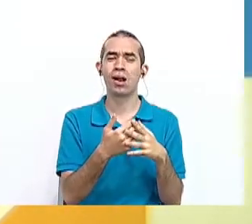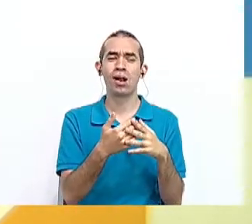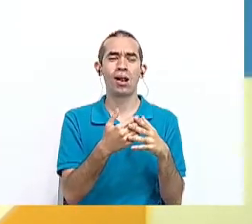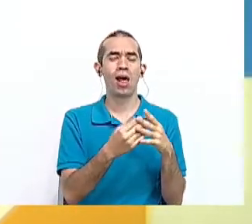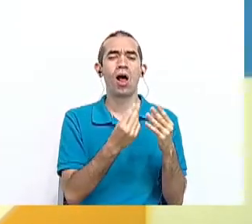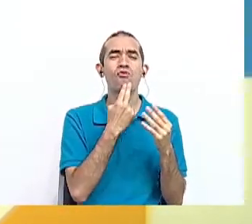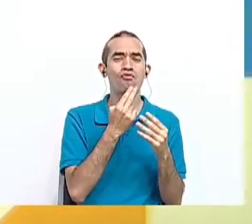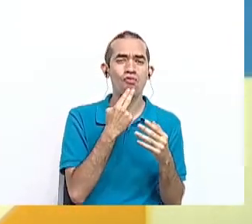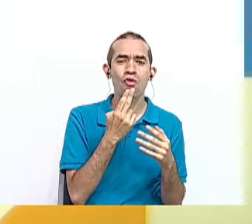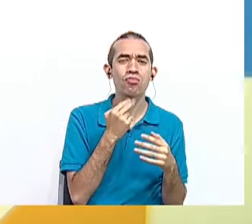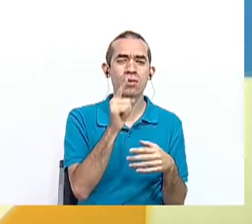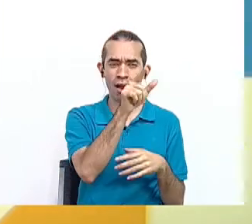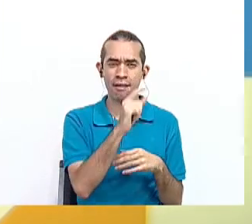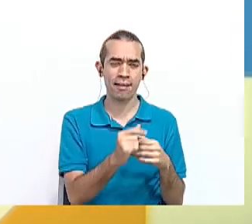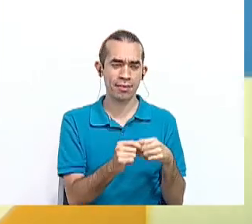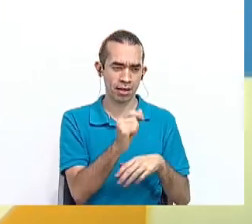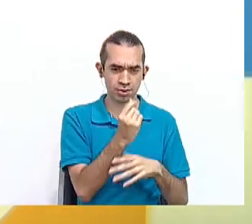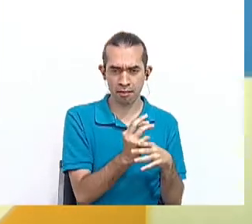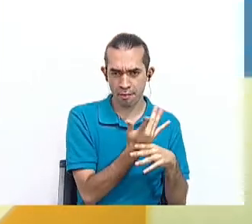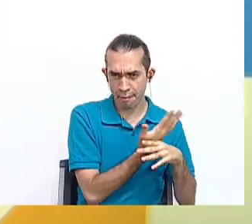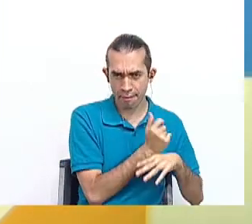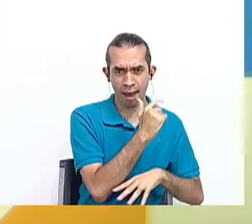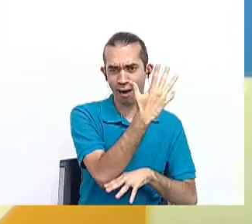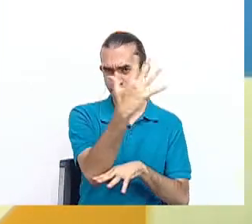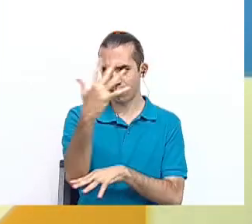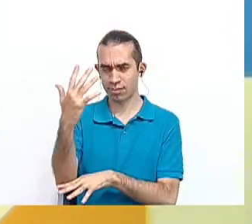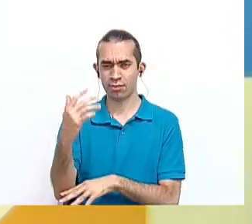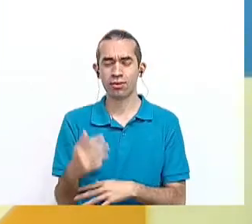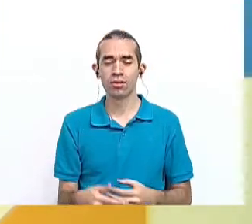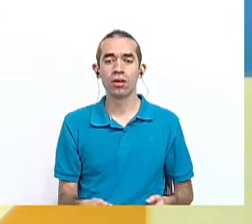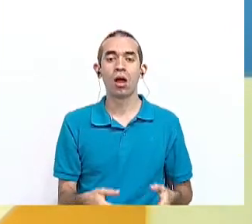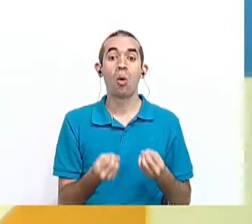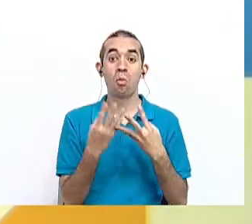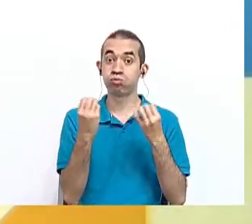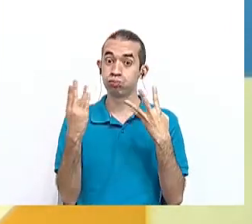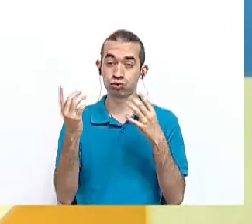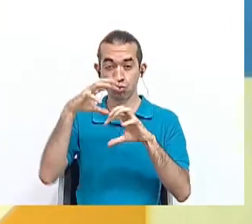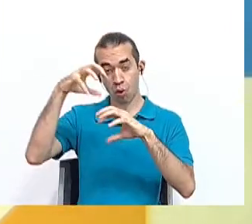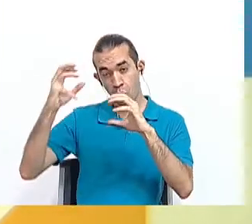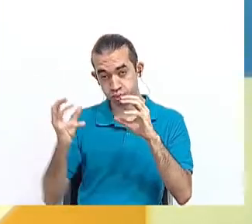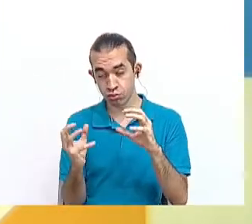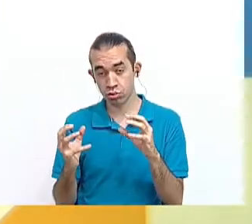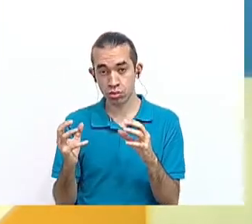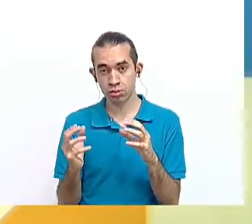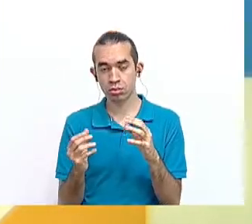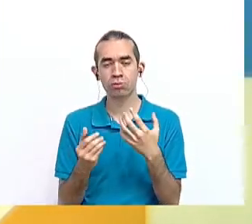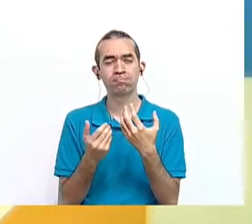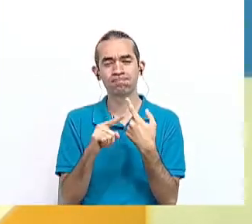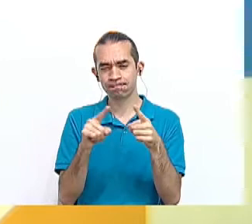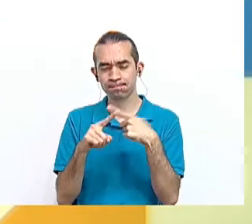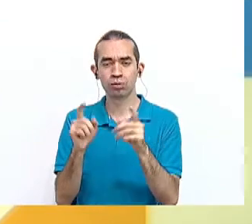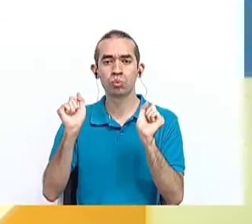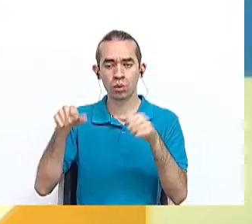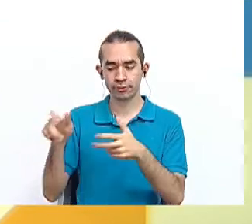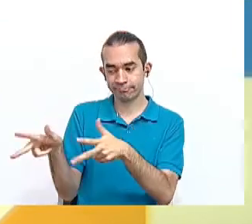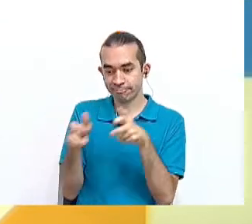las plantas, correcto. Y muchos de estos compuestos y otros son materia prima para la industria.